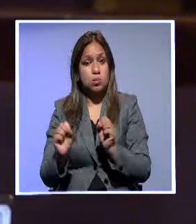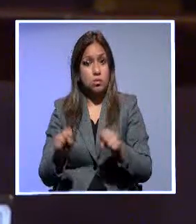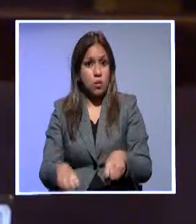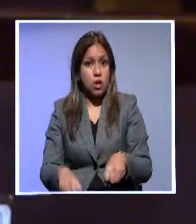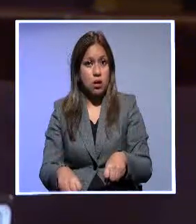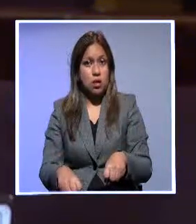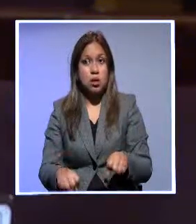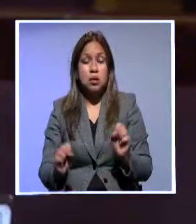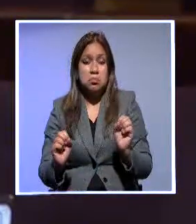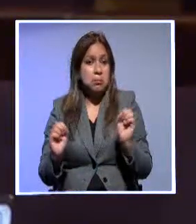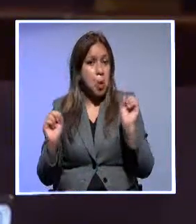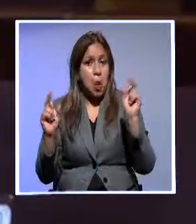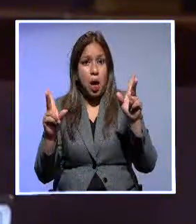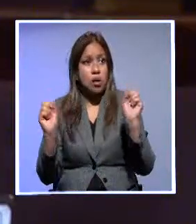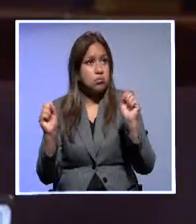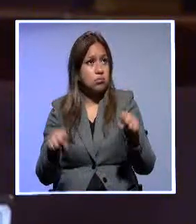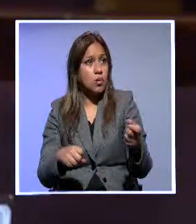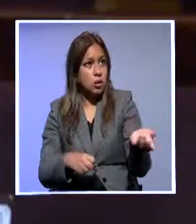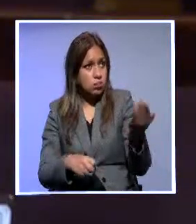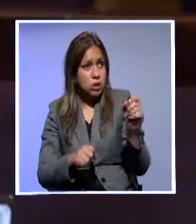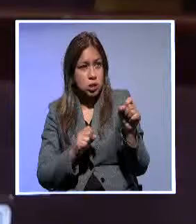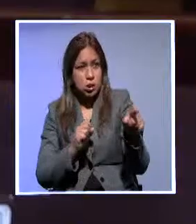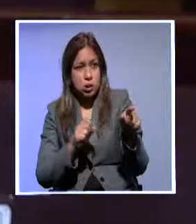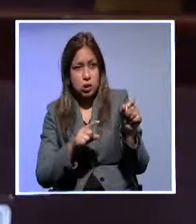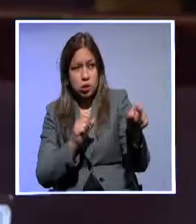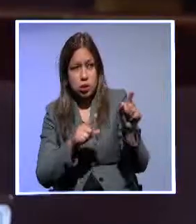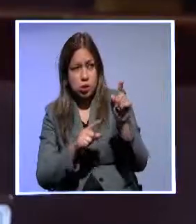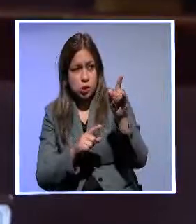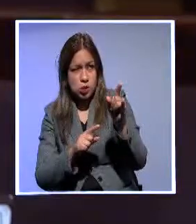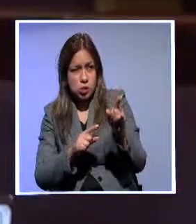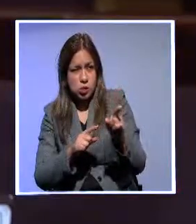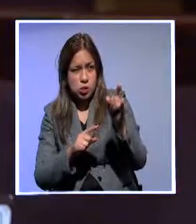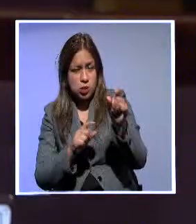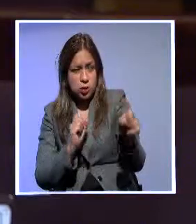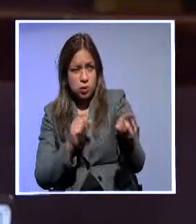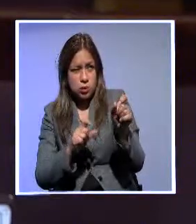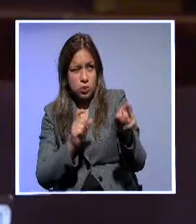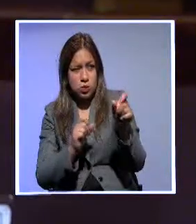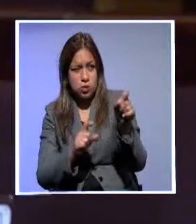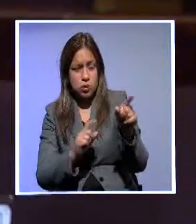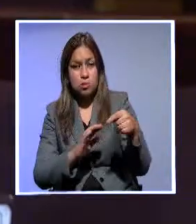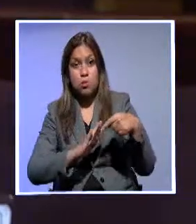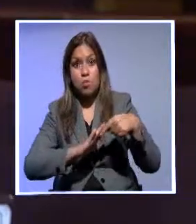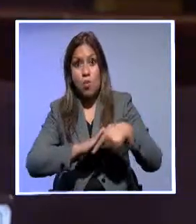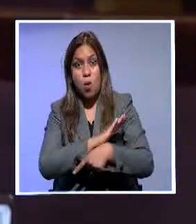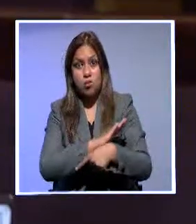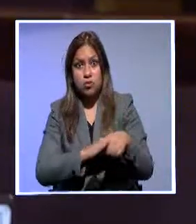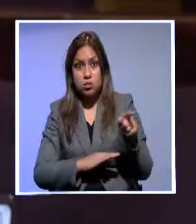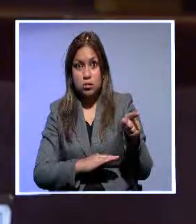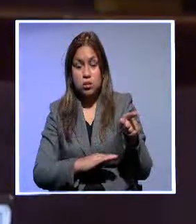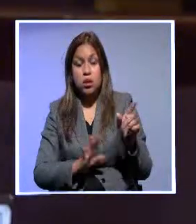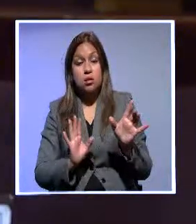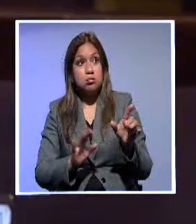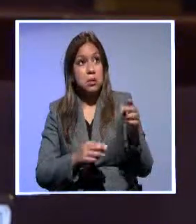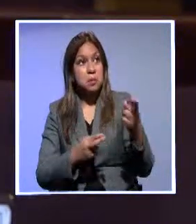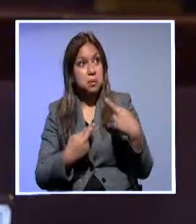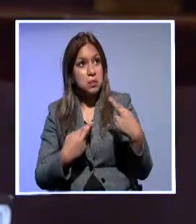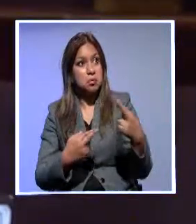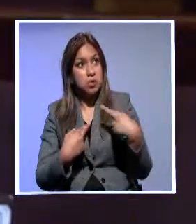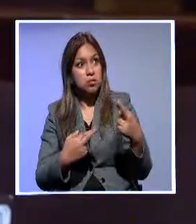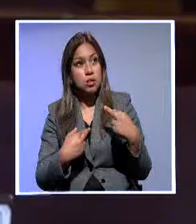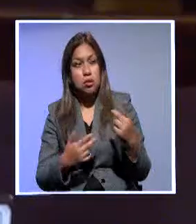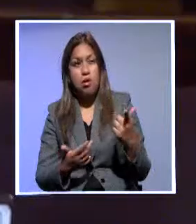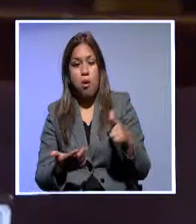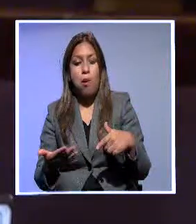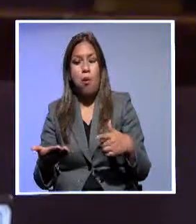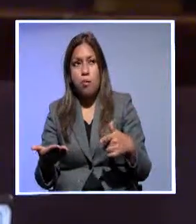más profundas no es cierto que nos permitan saber ya que a ciencia cierta si tenemos elementos para